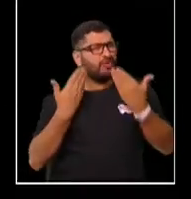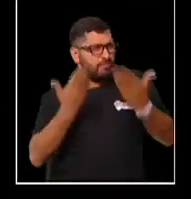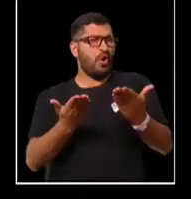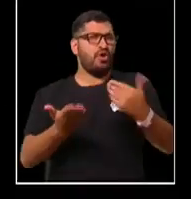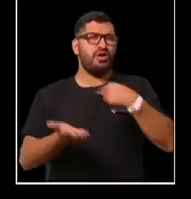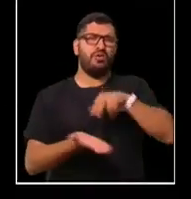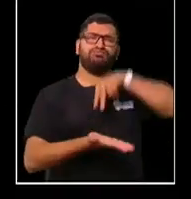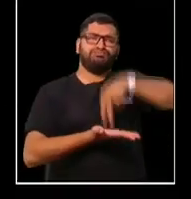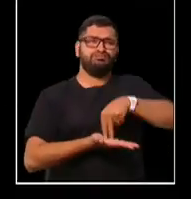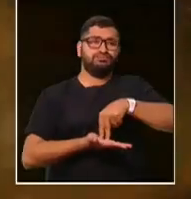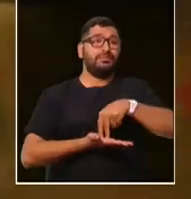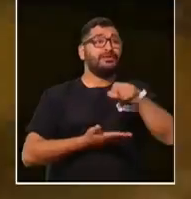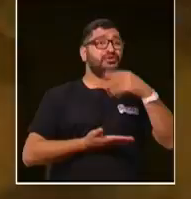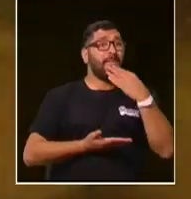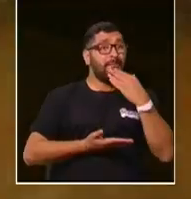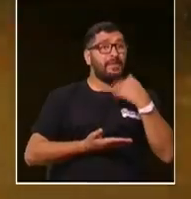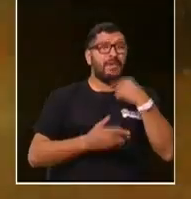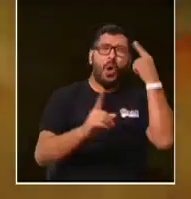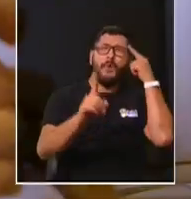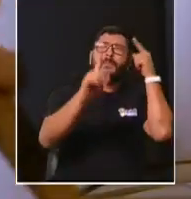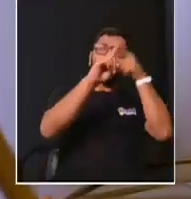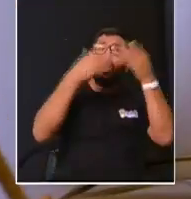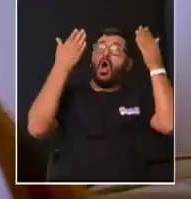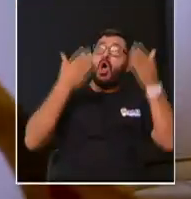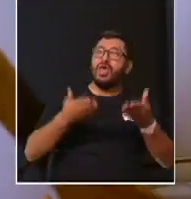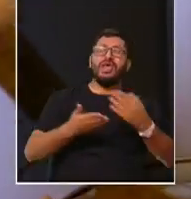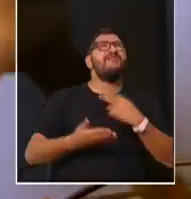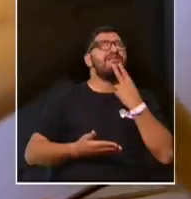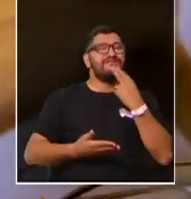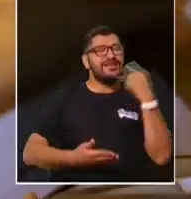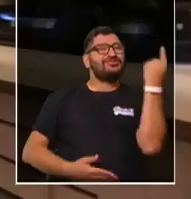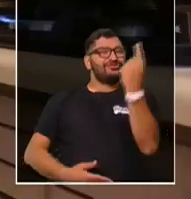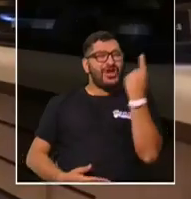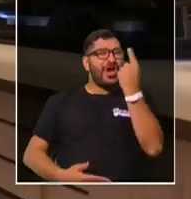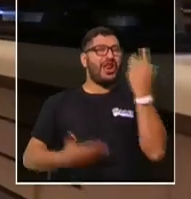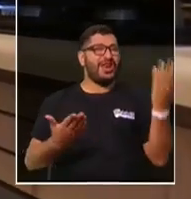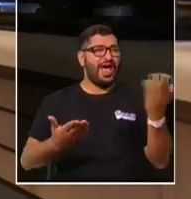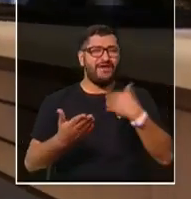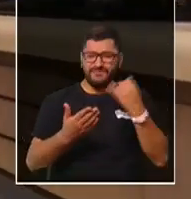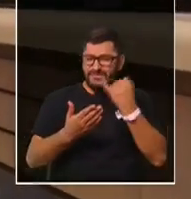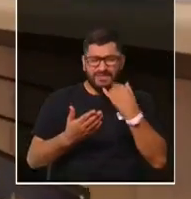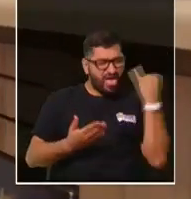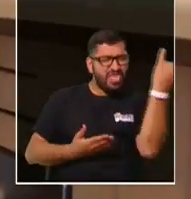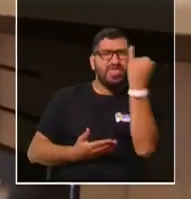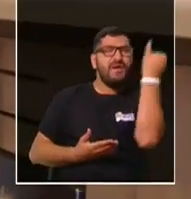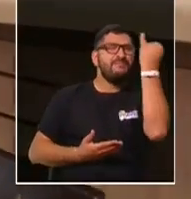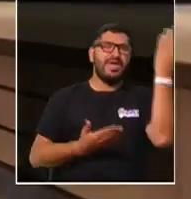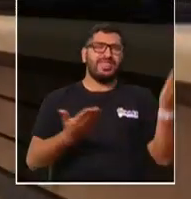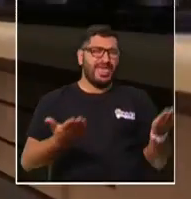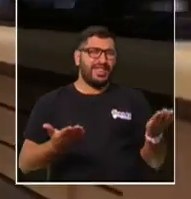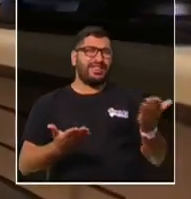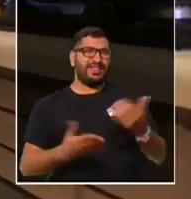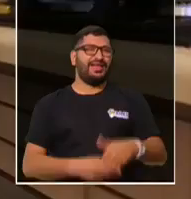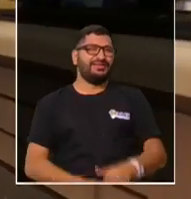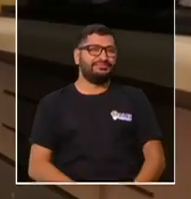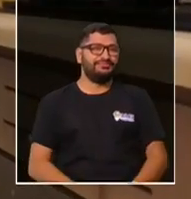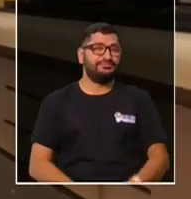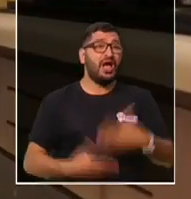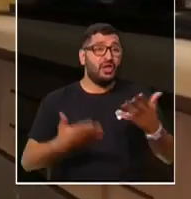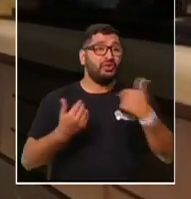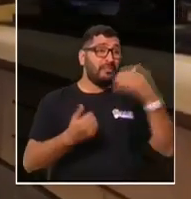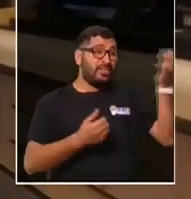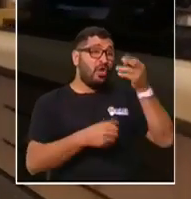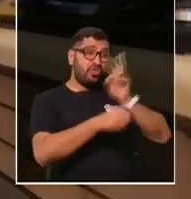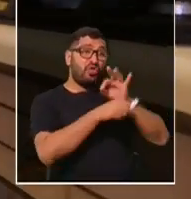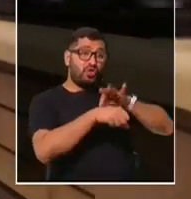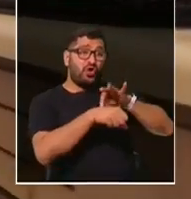me proponga. Como también mi objetivo hoy en día es vivir sola, ser totalmente independiente. Por lo que nos